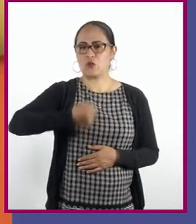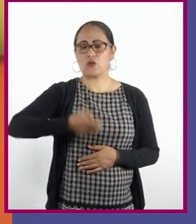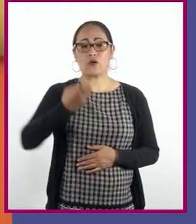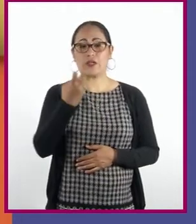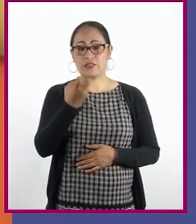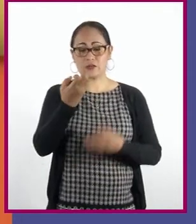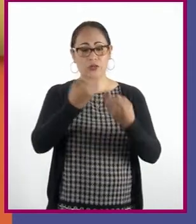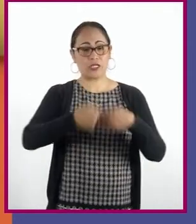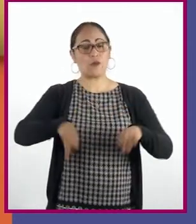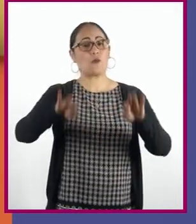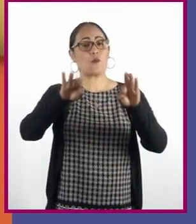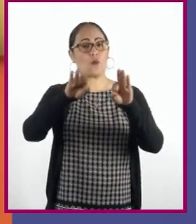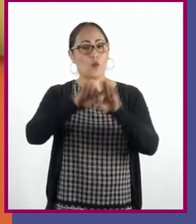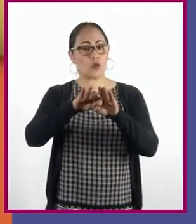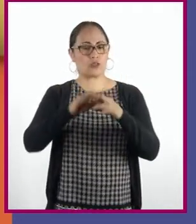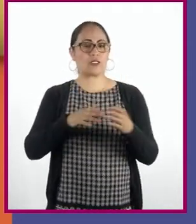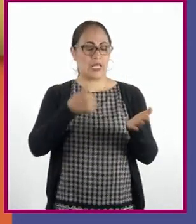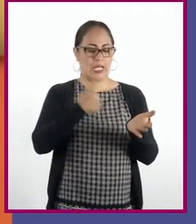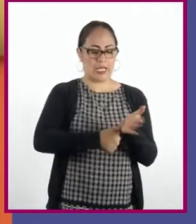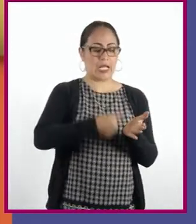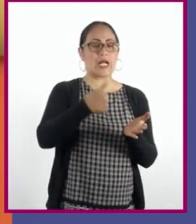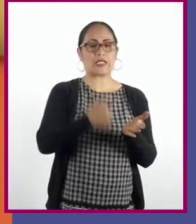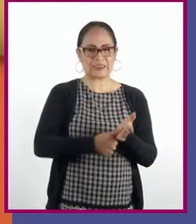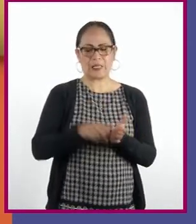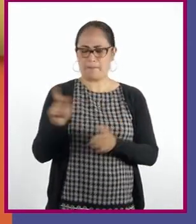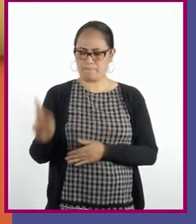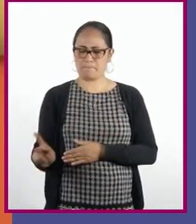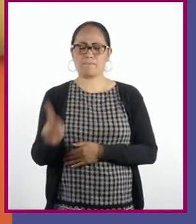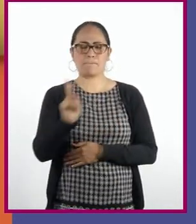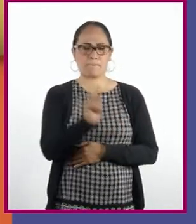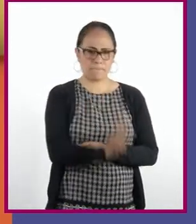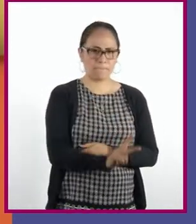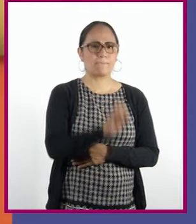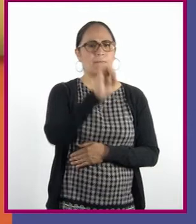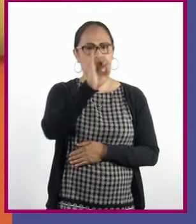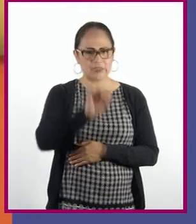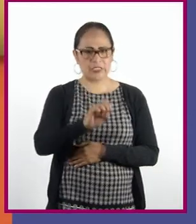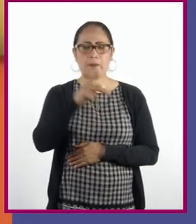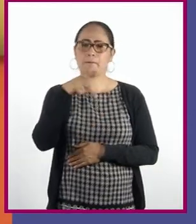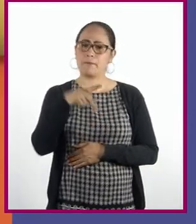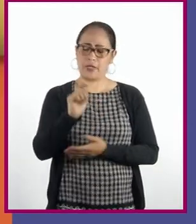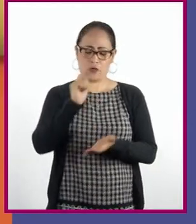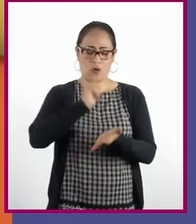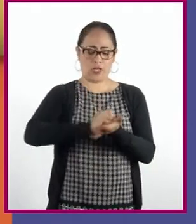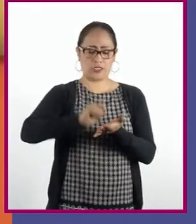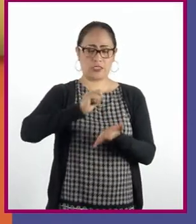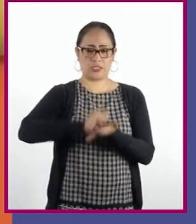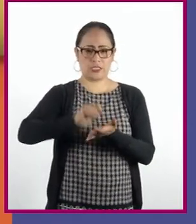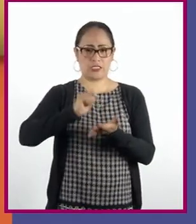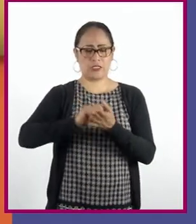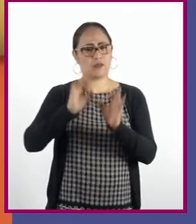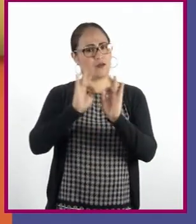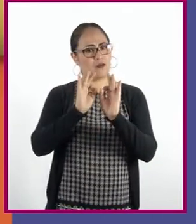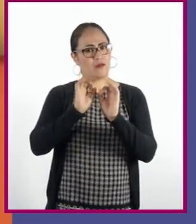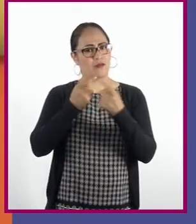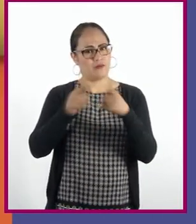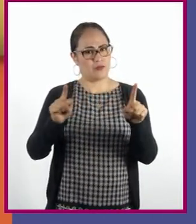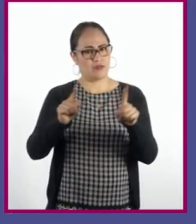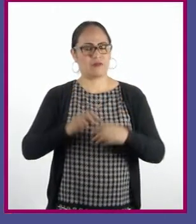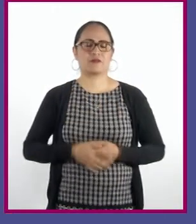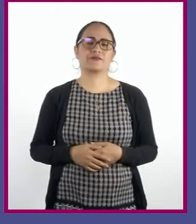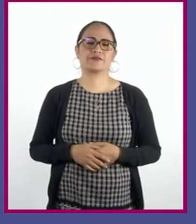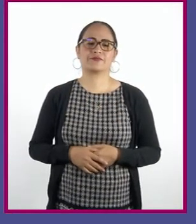importante, en la cual todas las cartas tienen semejanzas, pero al momento de redactar son diferentes. Sigamos